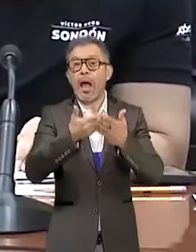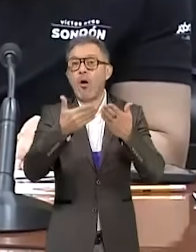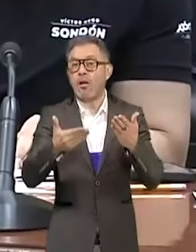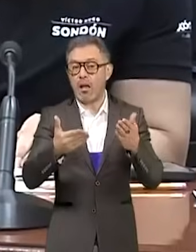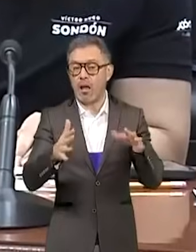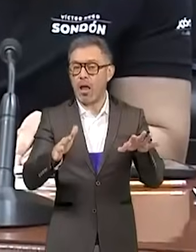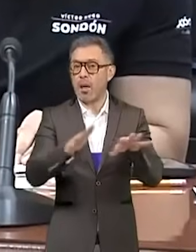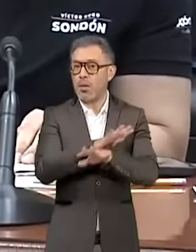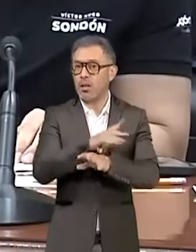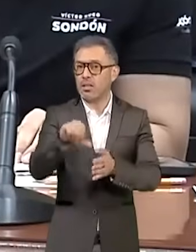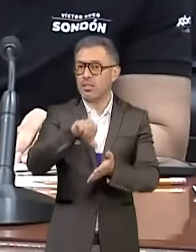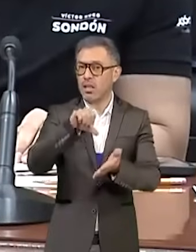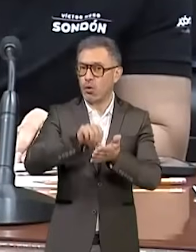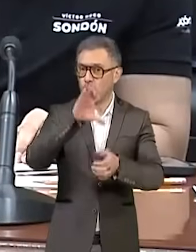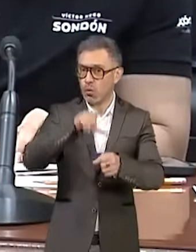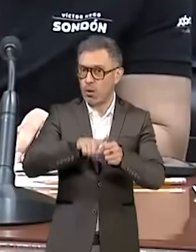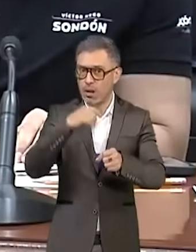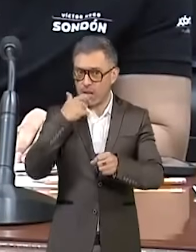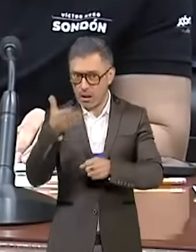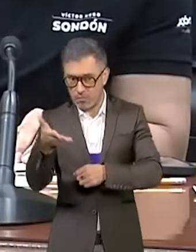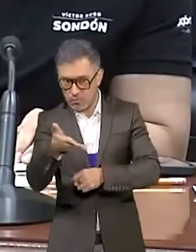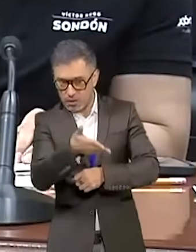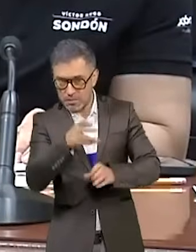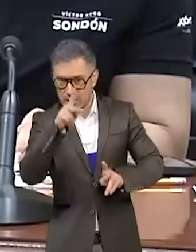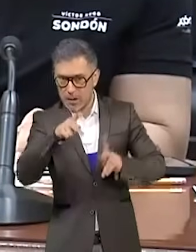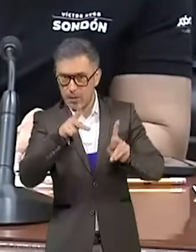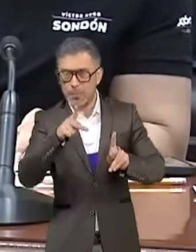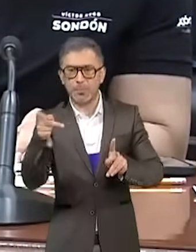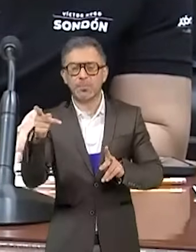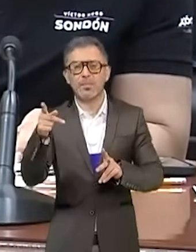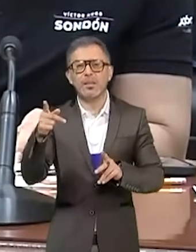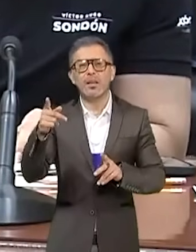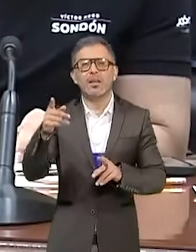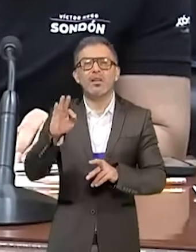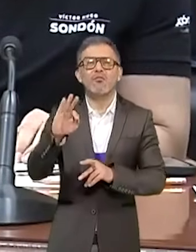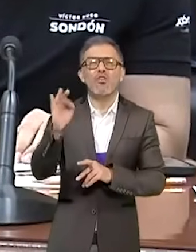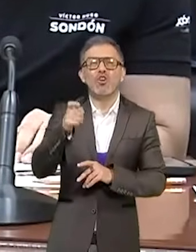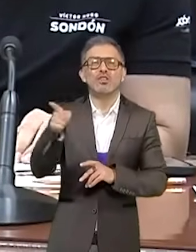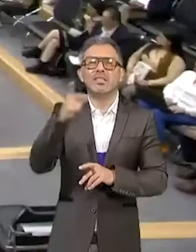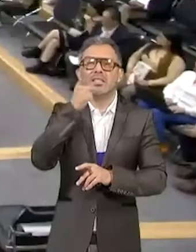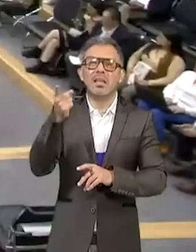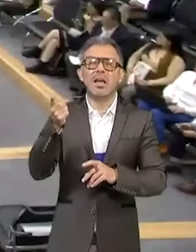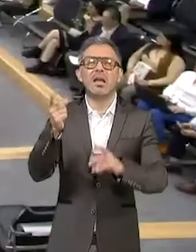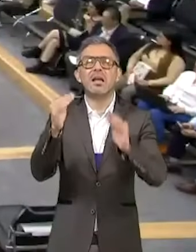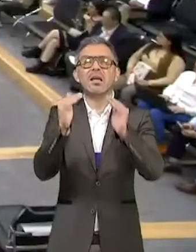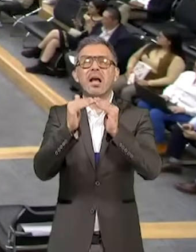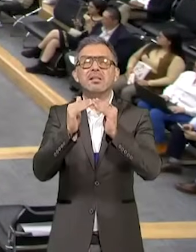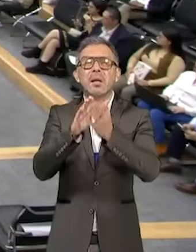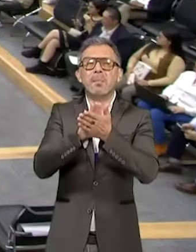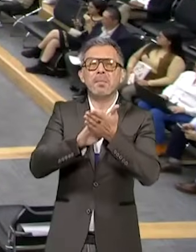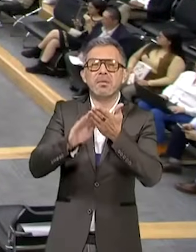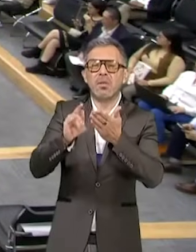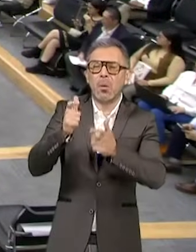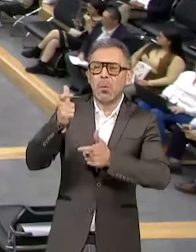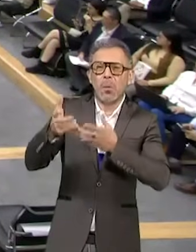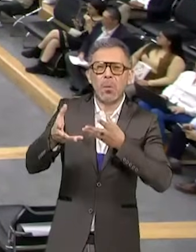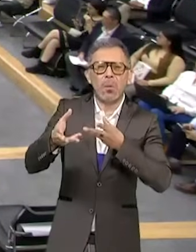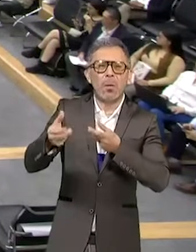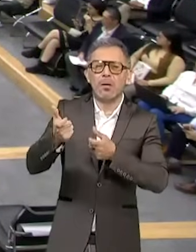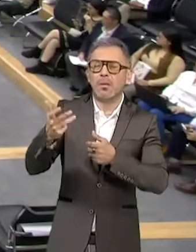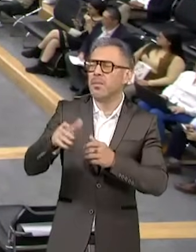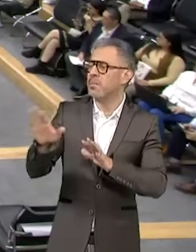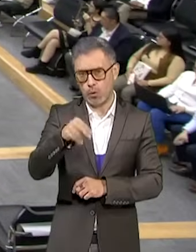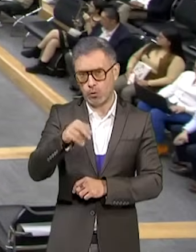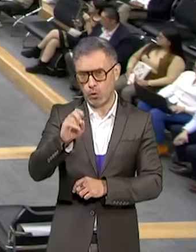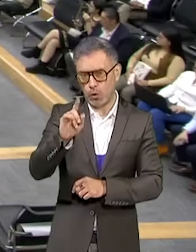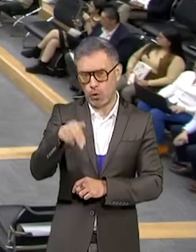lo puedes conocer también. Cabeza Hueca de Fox hizo unas disquecabañas que costaron un dineral, todo el mundo se construía sus mansiones ahí.